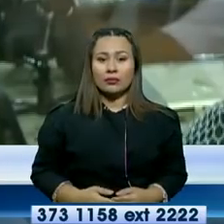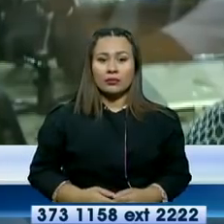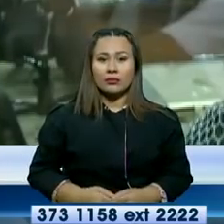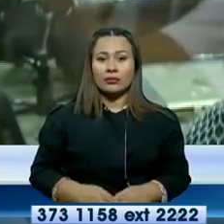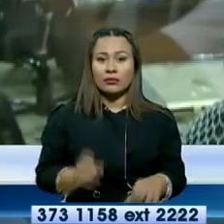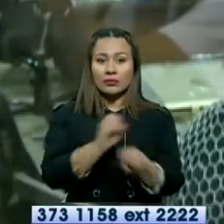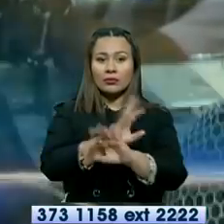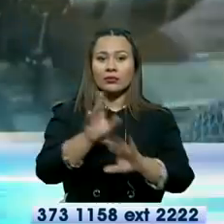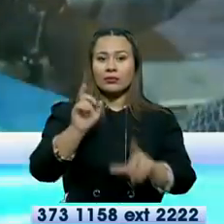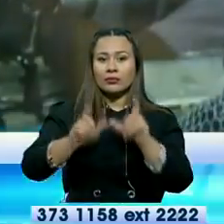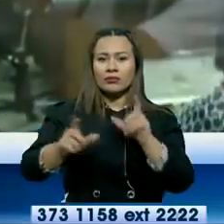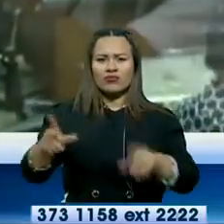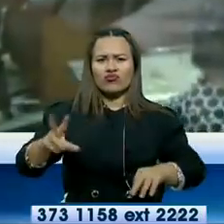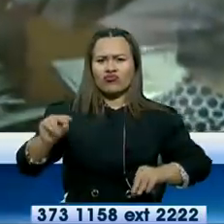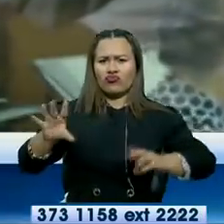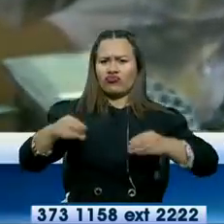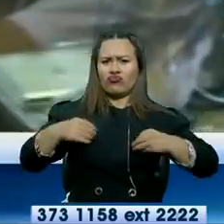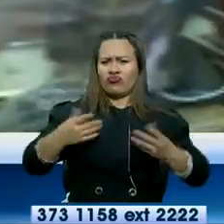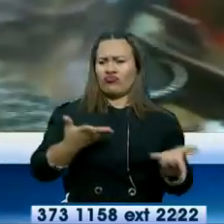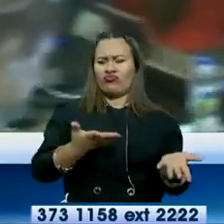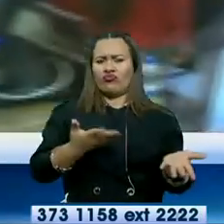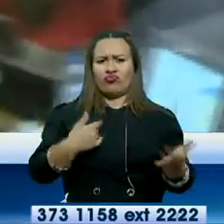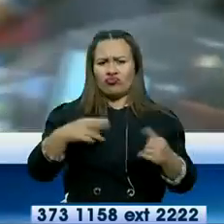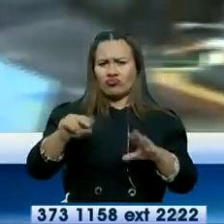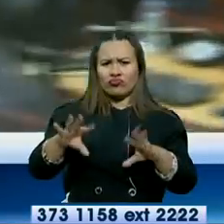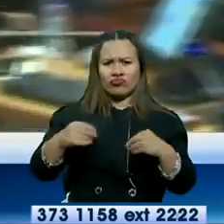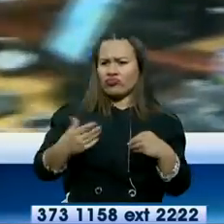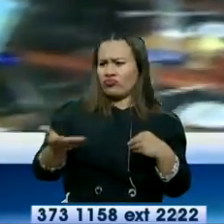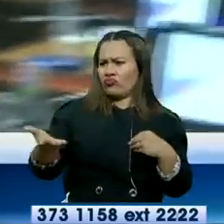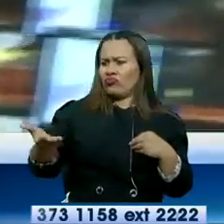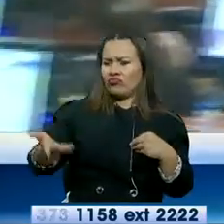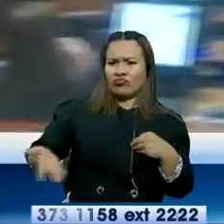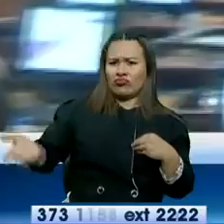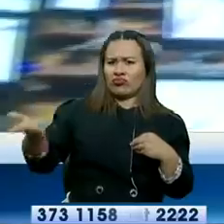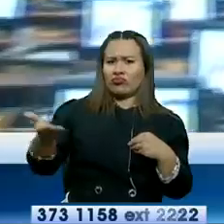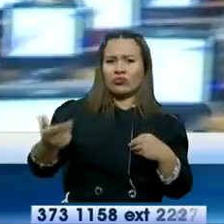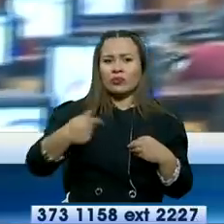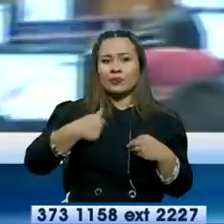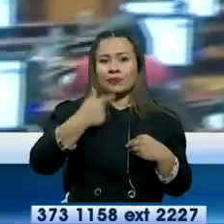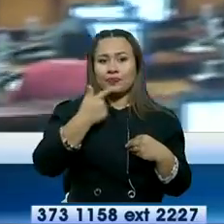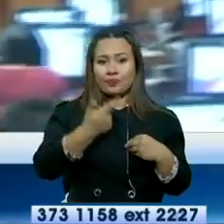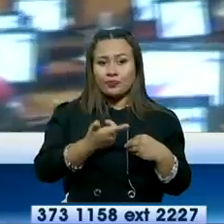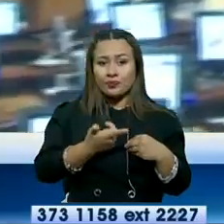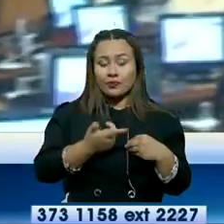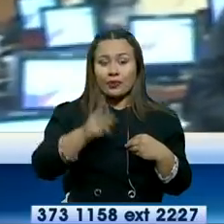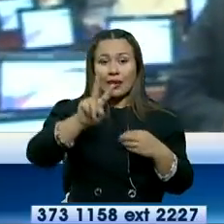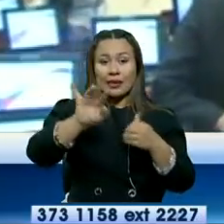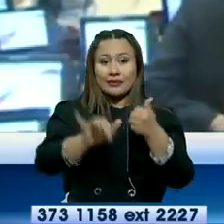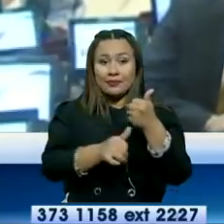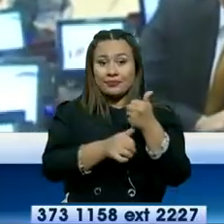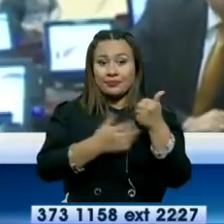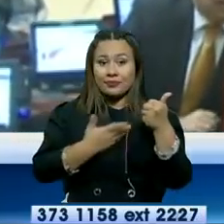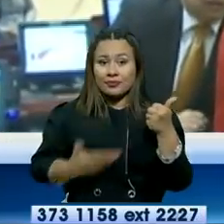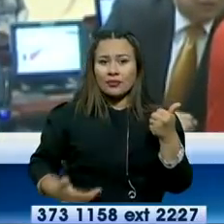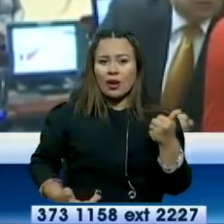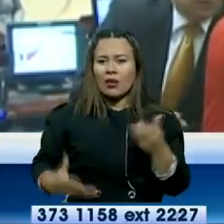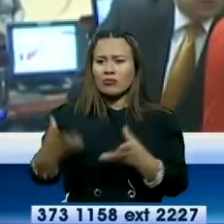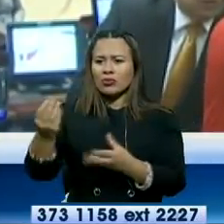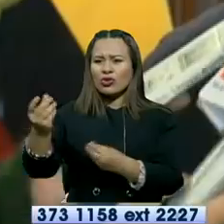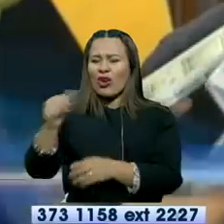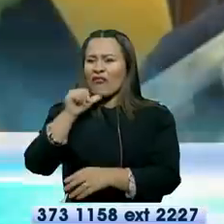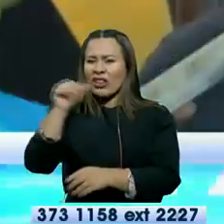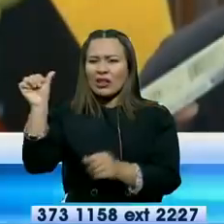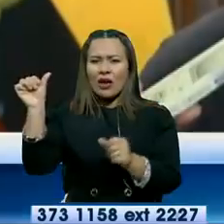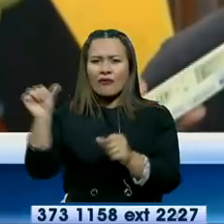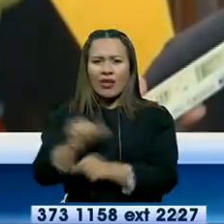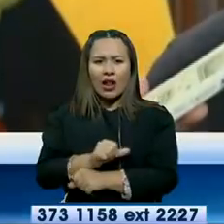que rechazan los correístas que critican a la Corte y a la Asamblea, pues aseguran que en contra del vicepresidente se ha actuado ilegalmente.